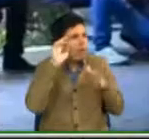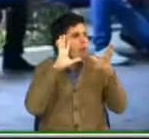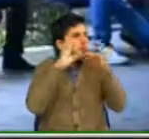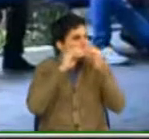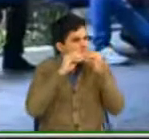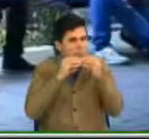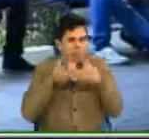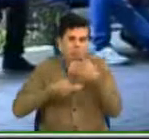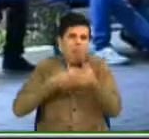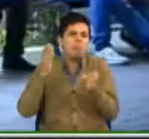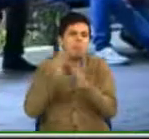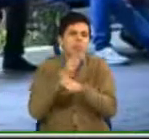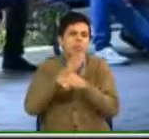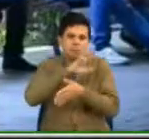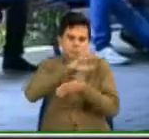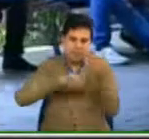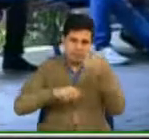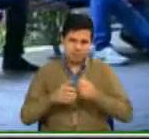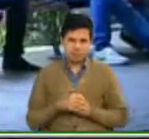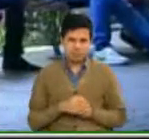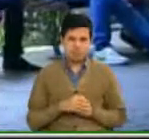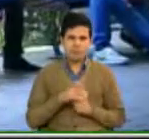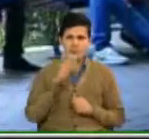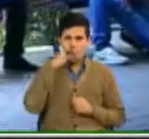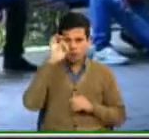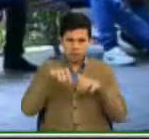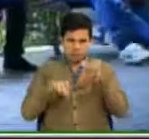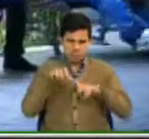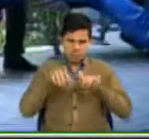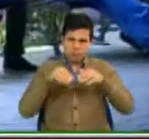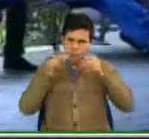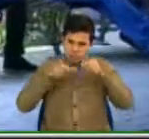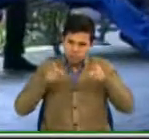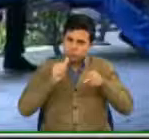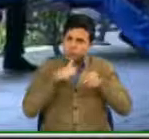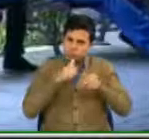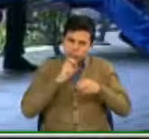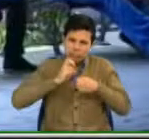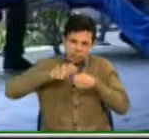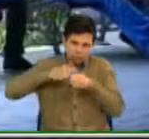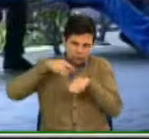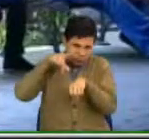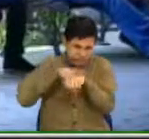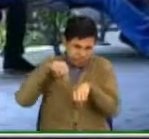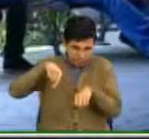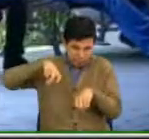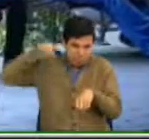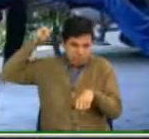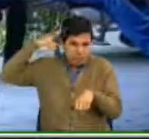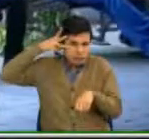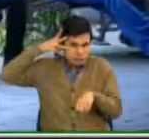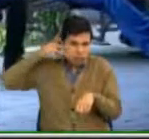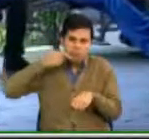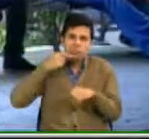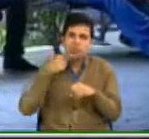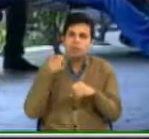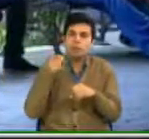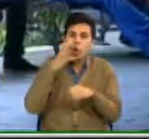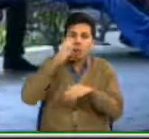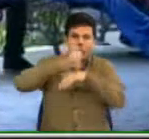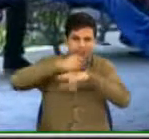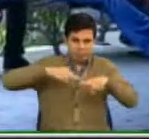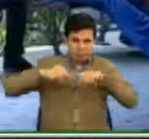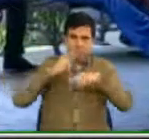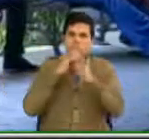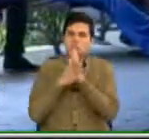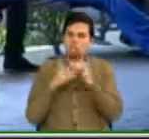nacional. Por su parte, el secretario de la Oficina de Atención a las Víctimas del Conflicto en Norte de Santander también se mostró satisfecho y, por